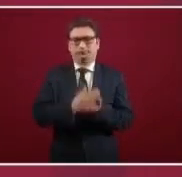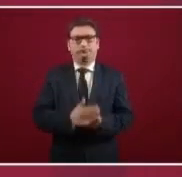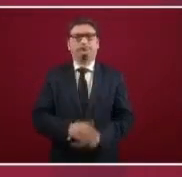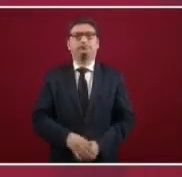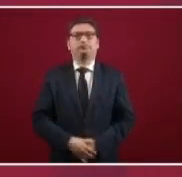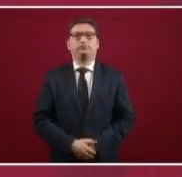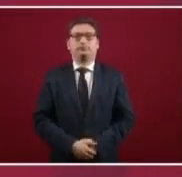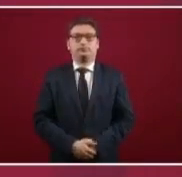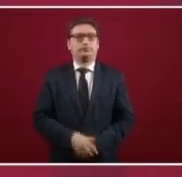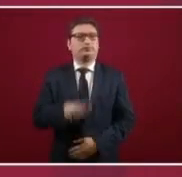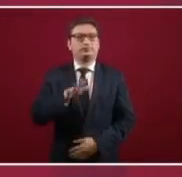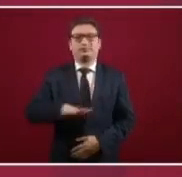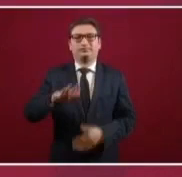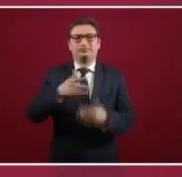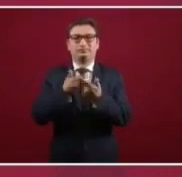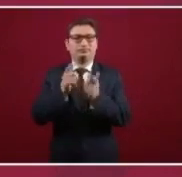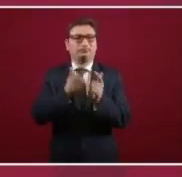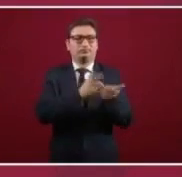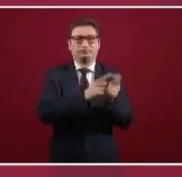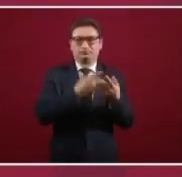saben los inversionistas